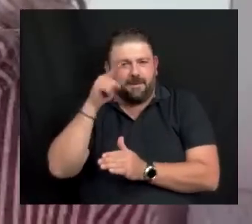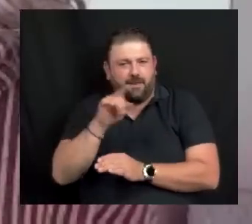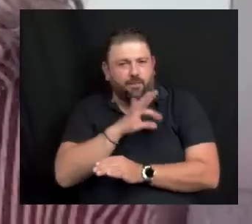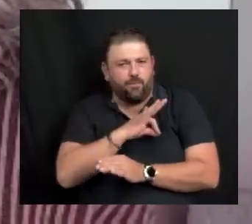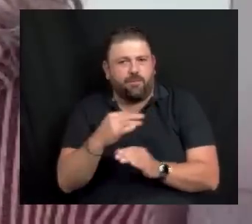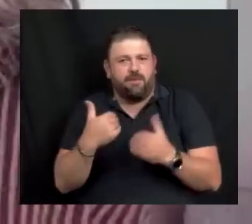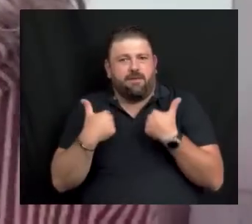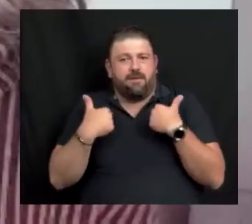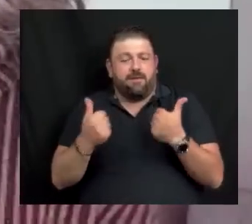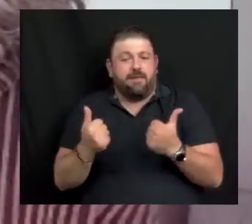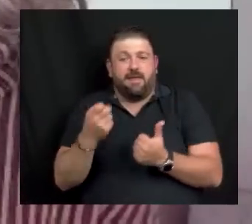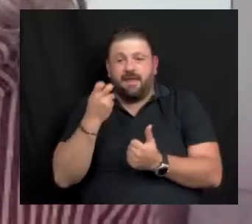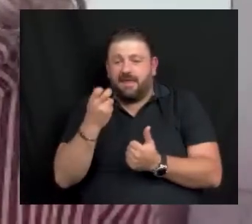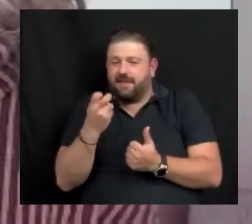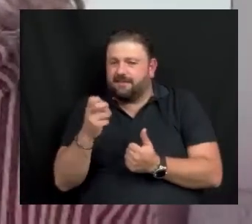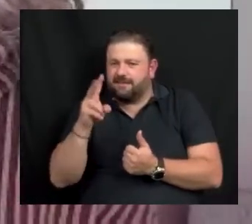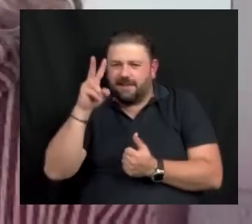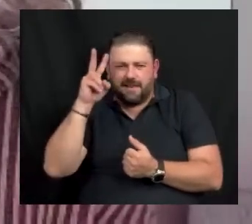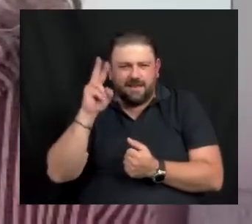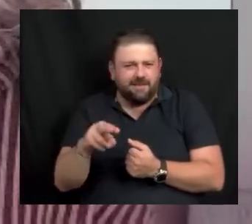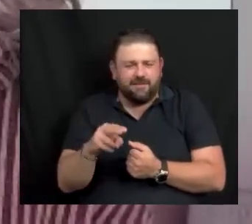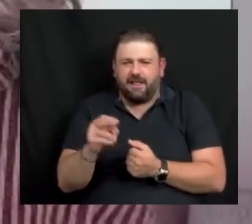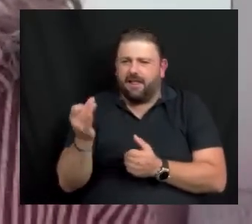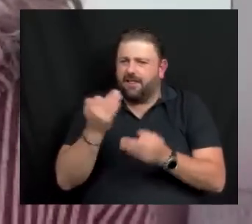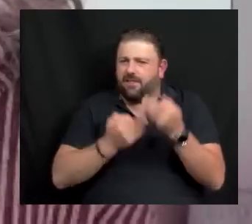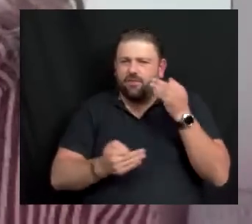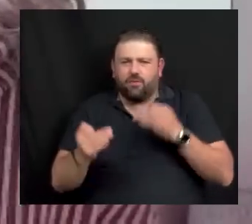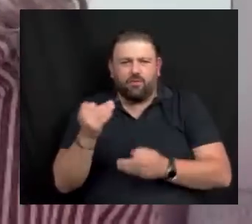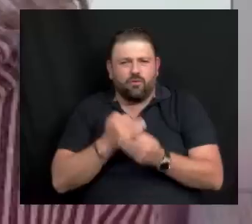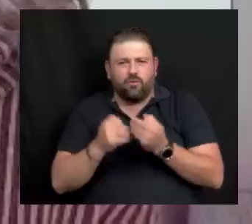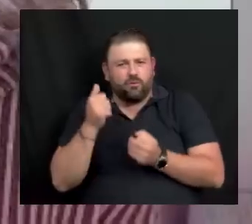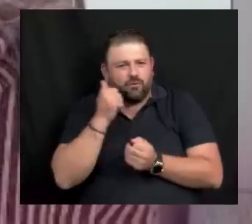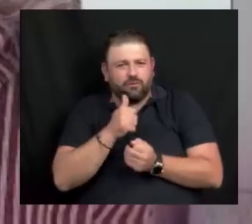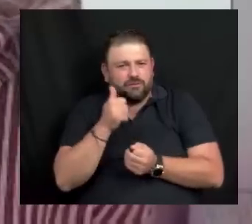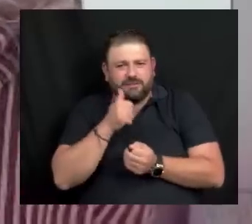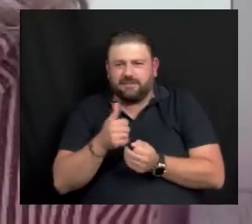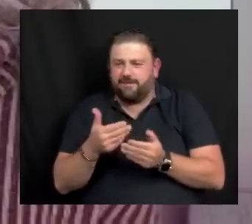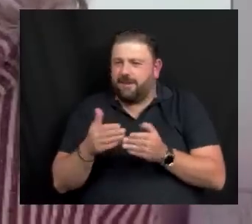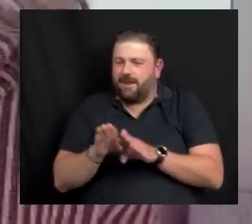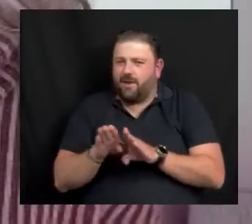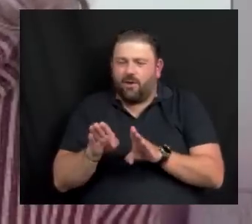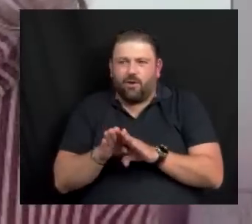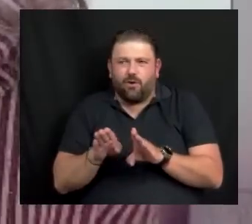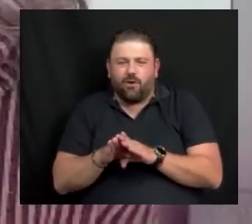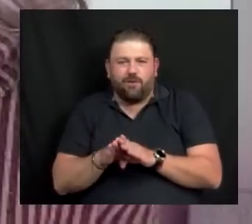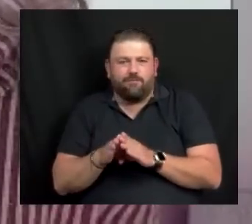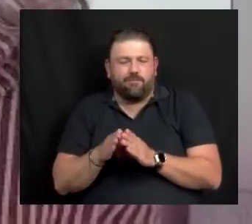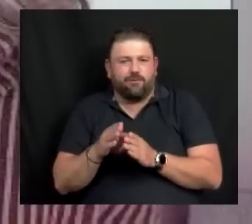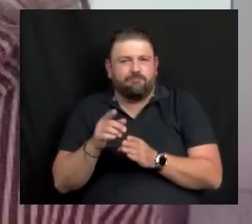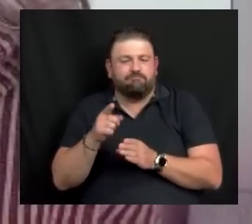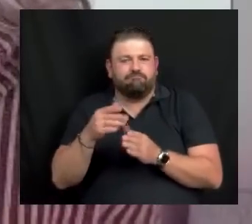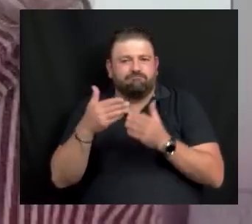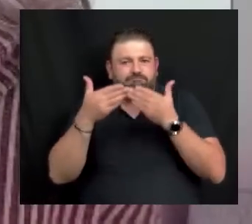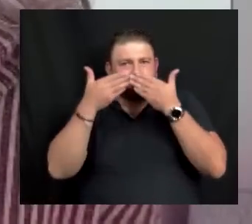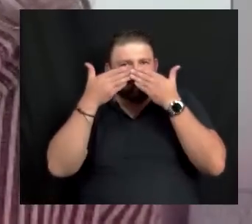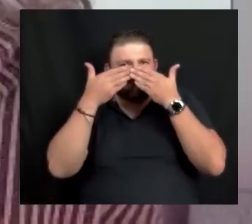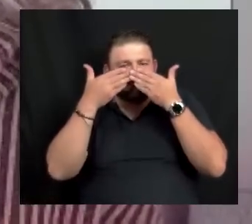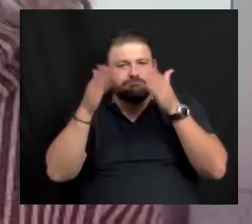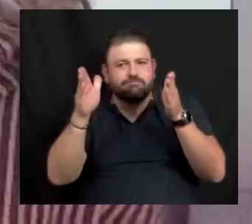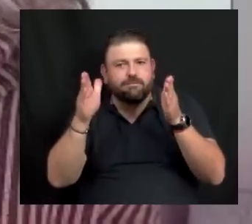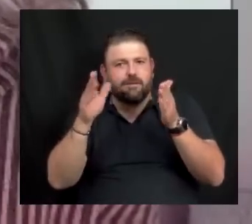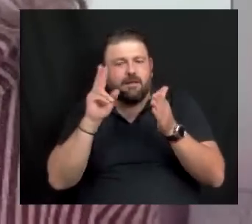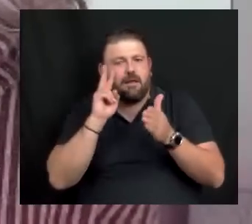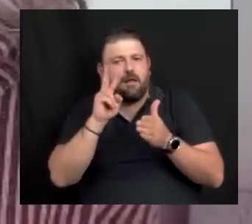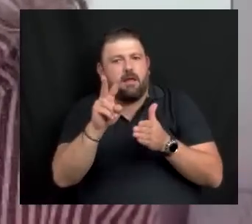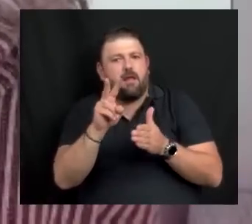Entonces, extravaganas es algo donde vas a abrirle la visión, donde se va a dar cuenta, como